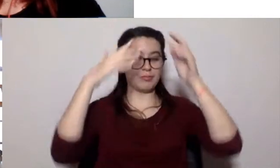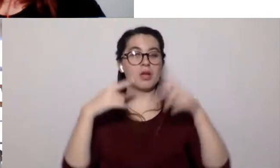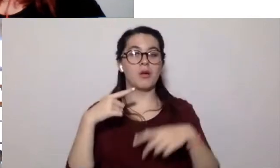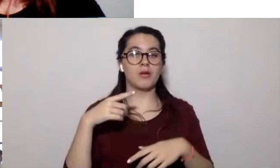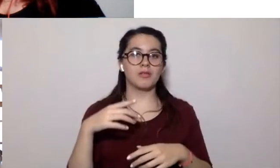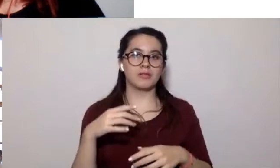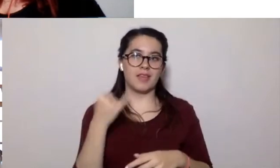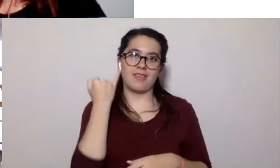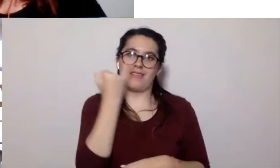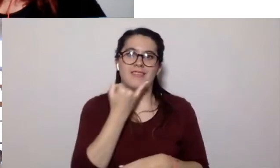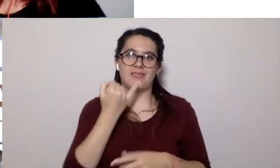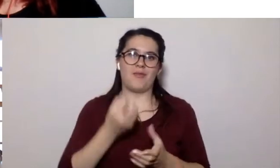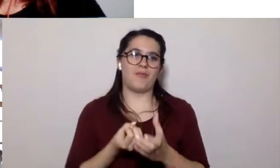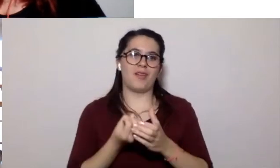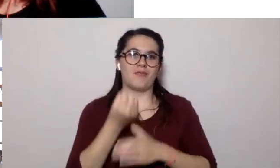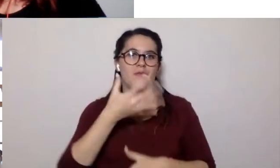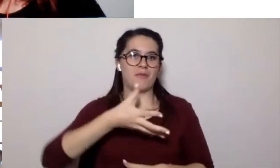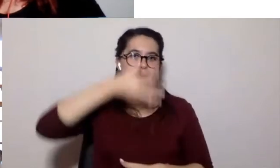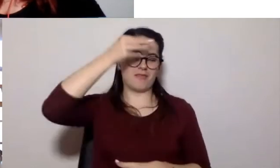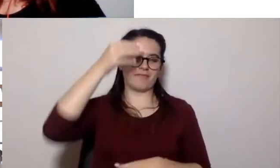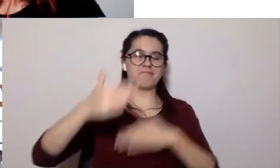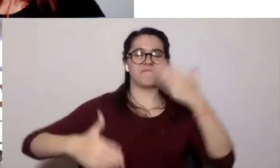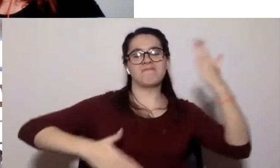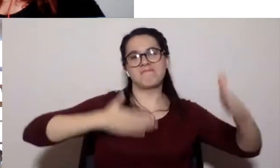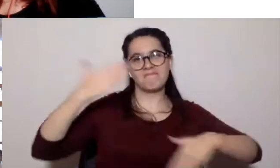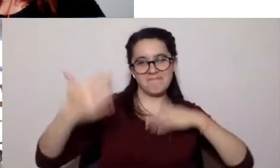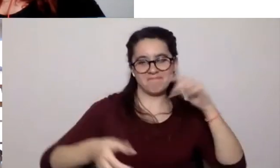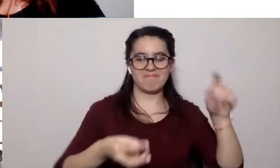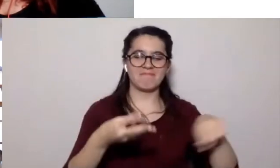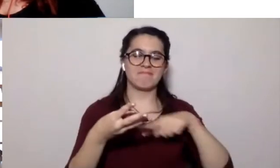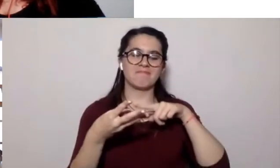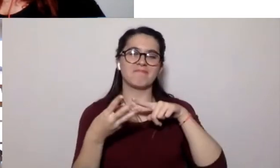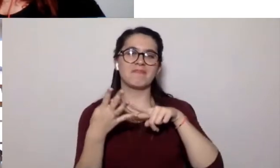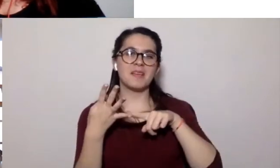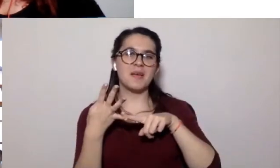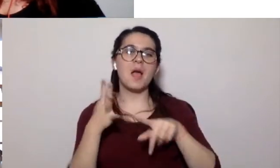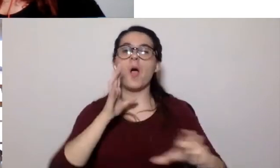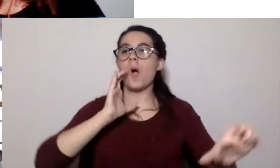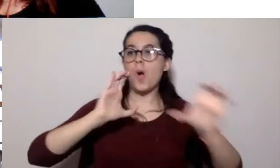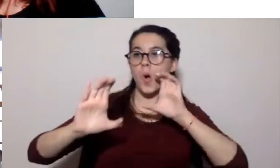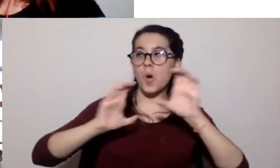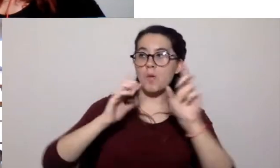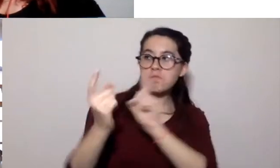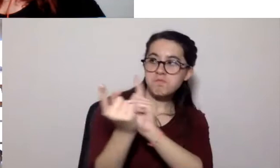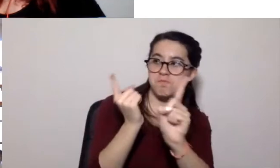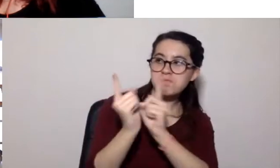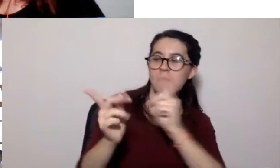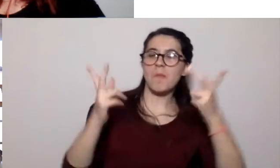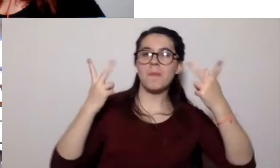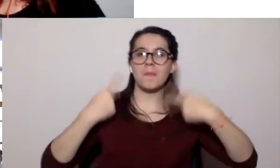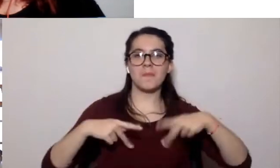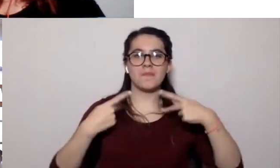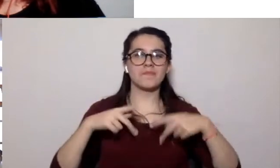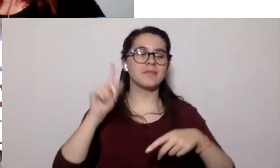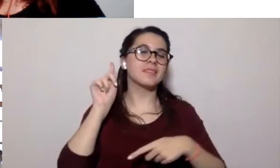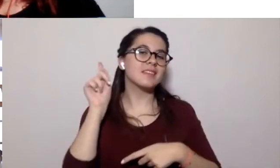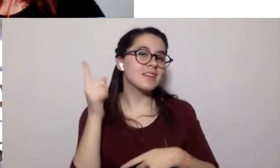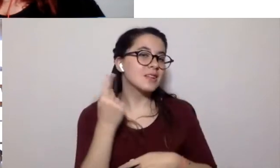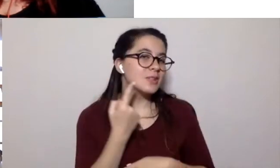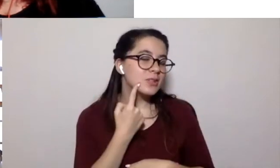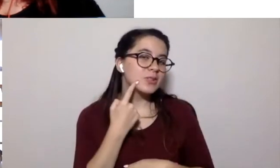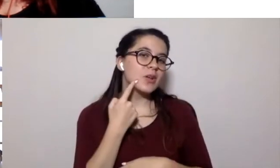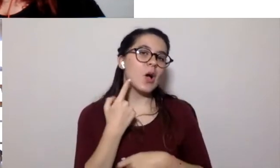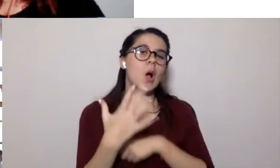otro idioma, súper divertido, te puedes comunicar con personas sordas, puedes entender a